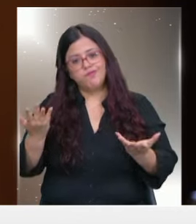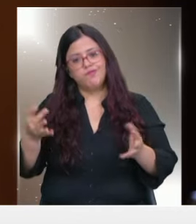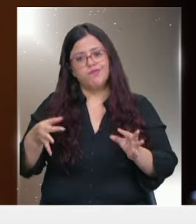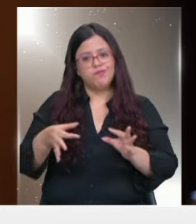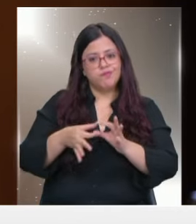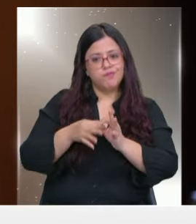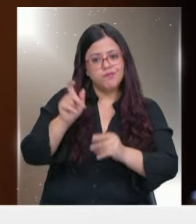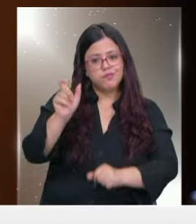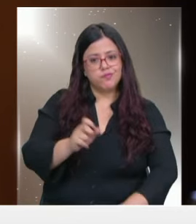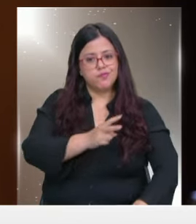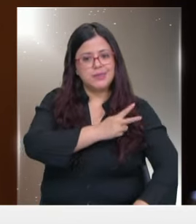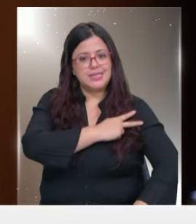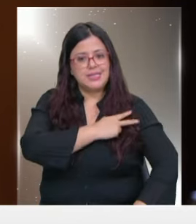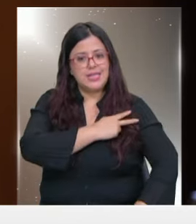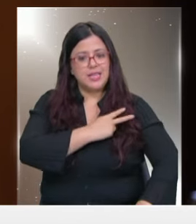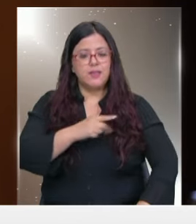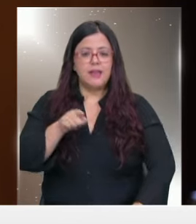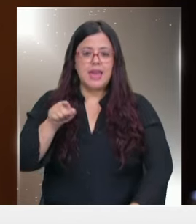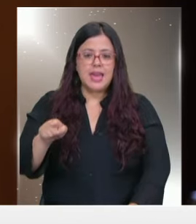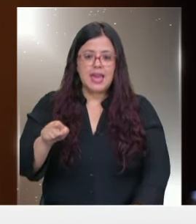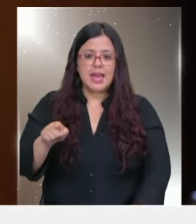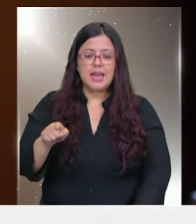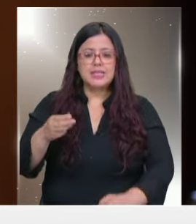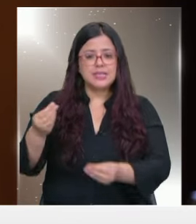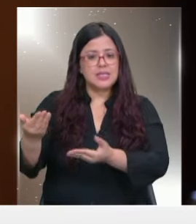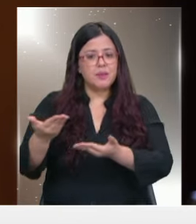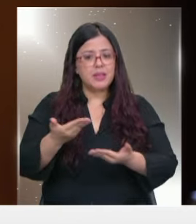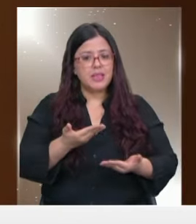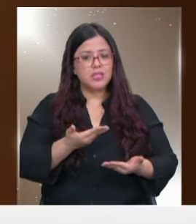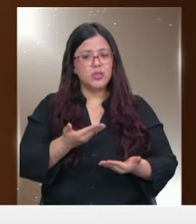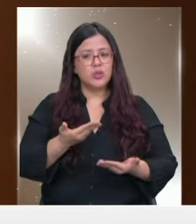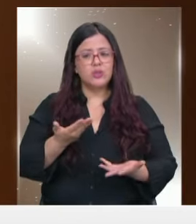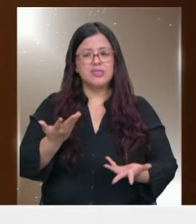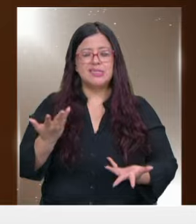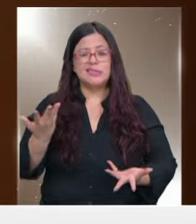de ese jefe, esa invitación es casi una orden.